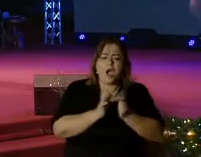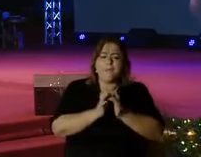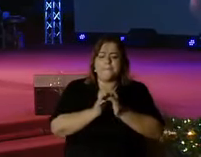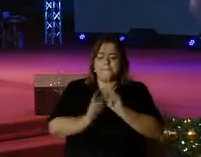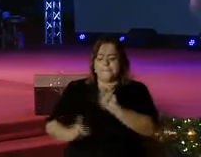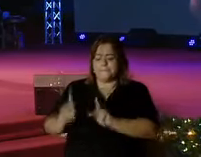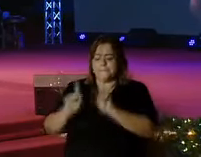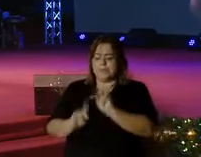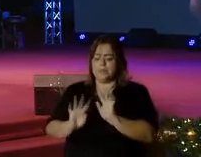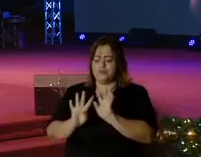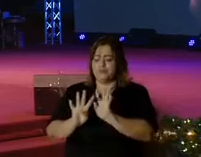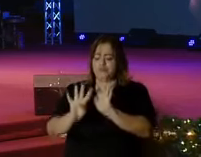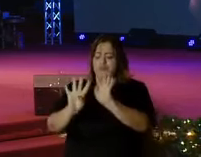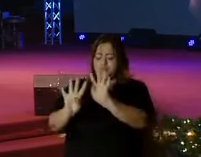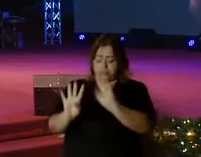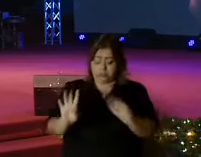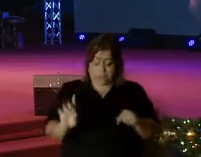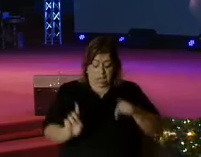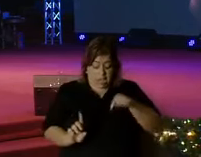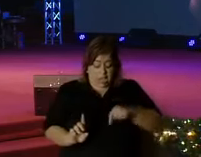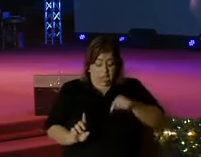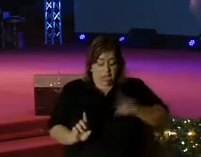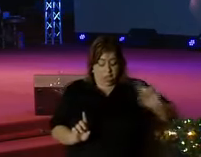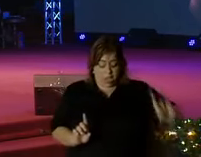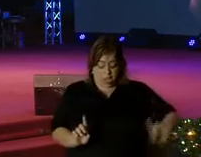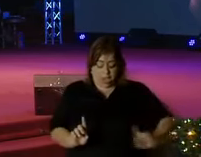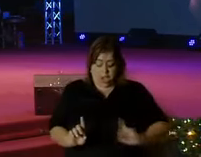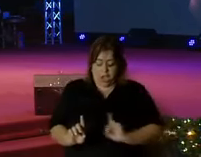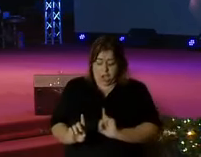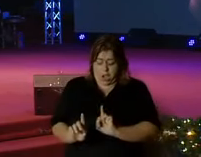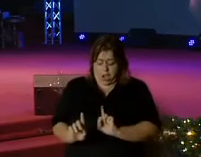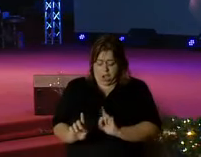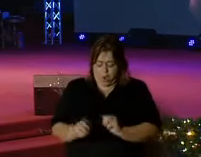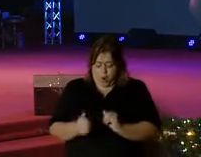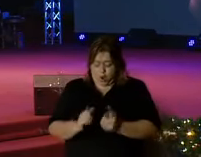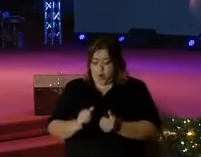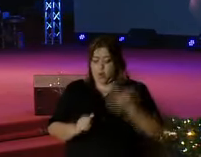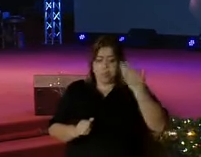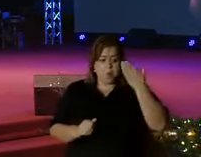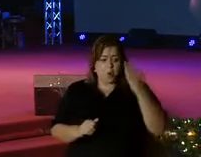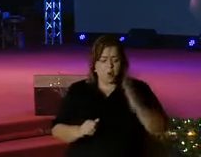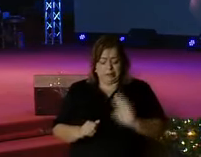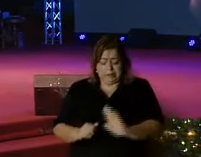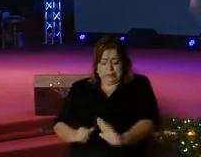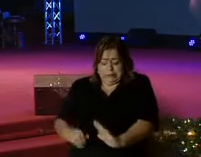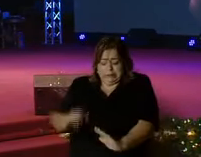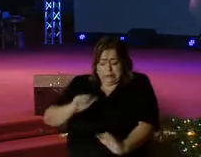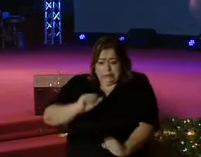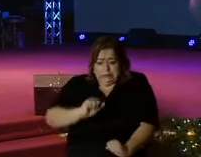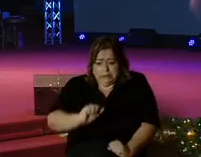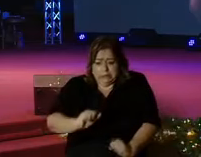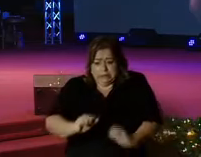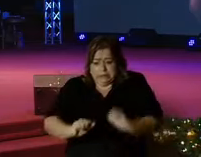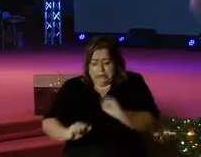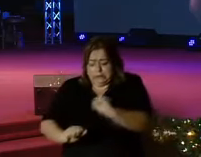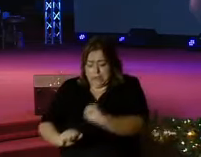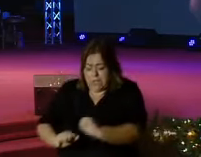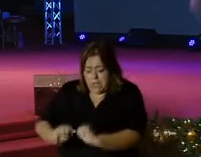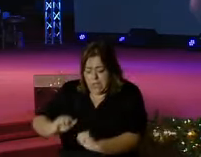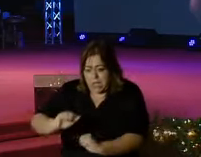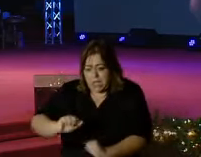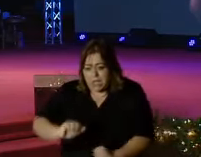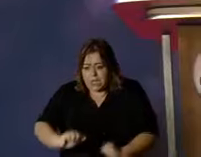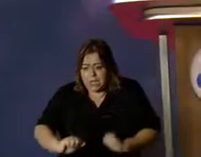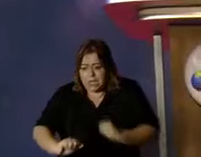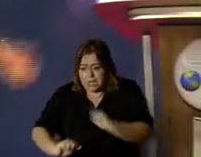multitud. ¿Cómo llegó? No tengo idea. ¿Cómo se arrastró? Siempre he pensado que fue con los codos, que se metió así, porque ella